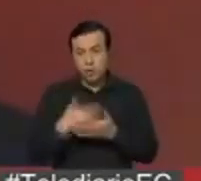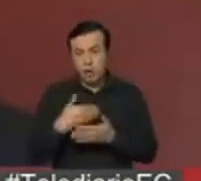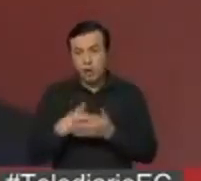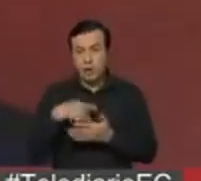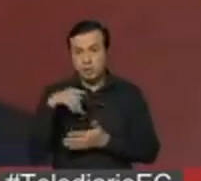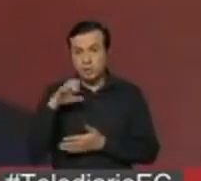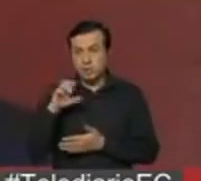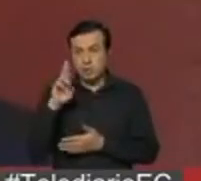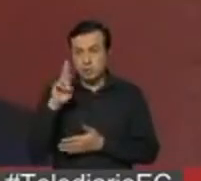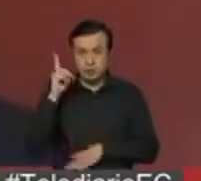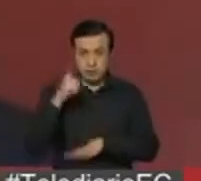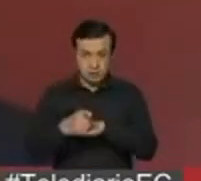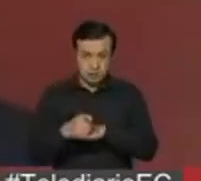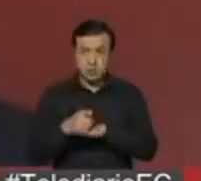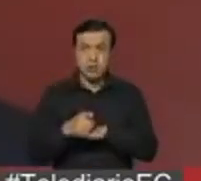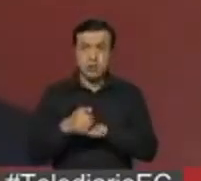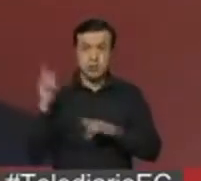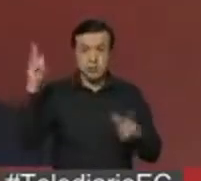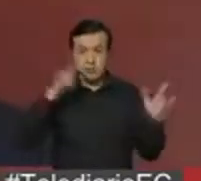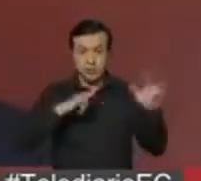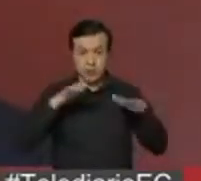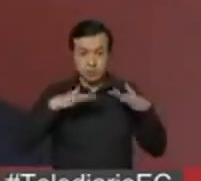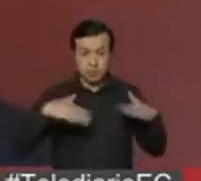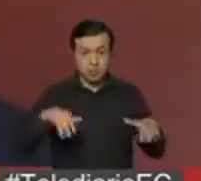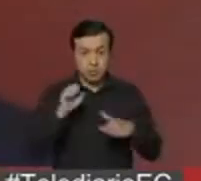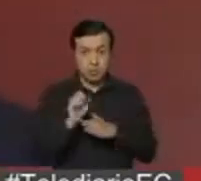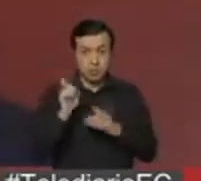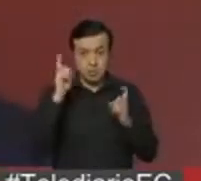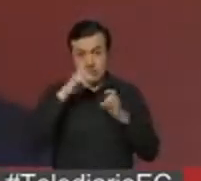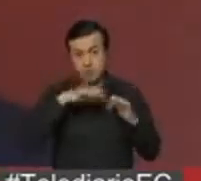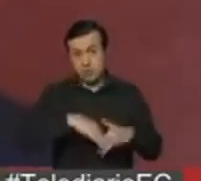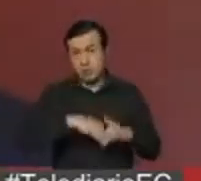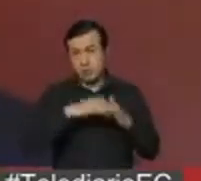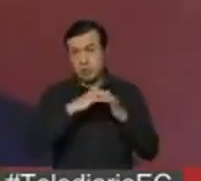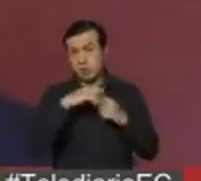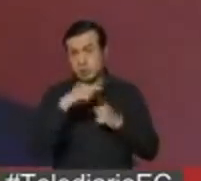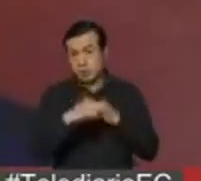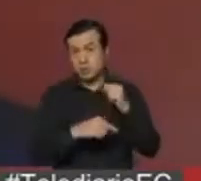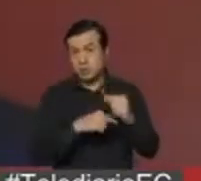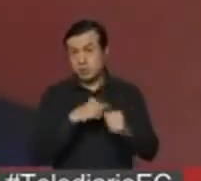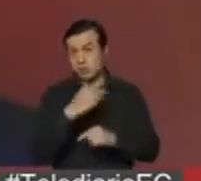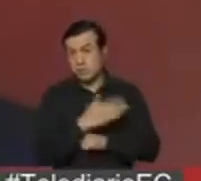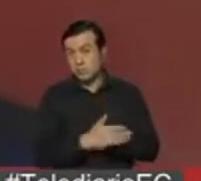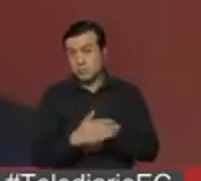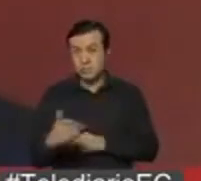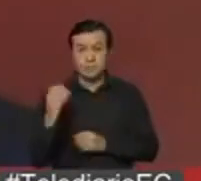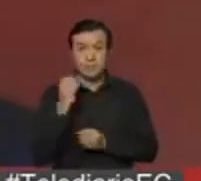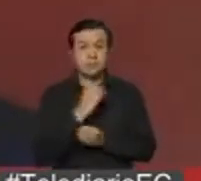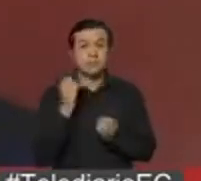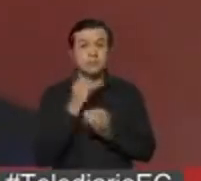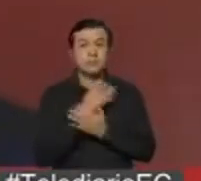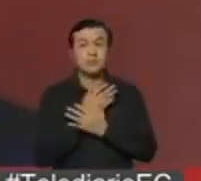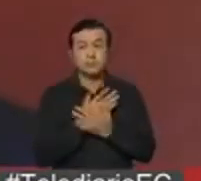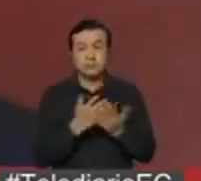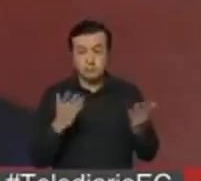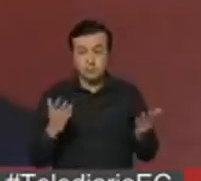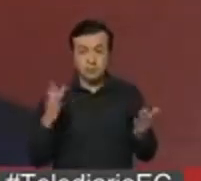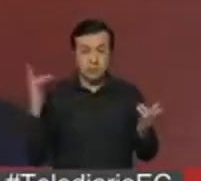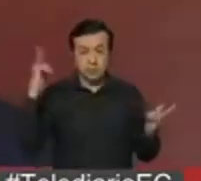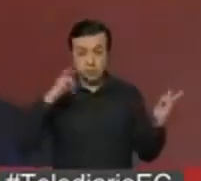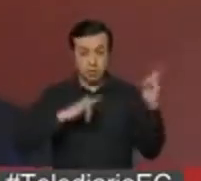que se están exigiendo incluso en los vuelos domésticos. La reactivación va a ser lenta, pero de la información que tenemos, los